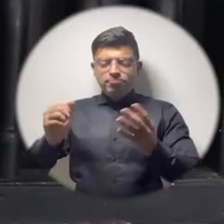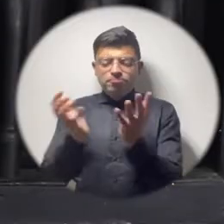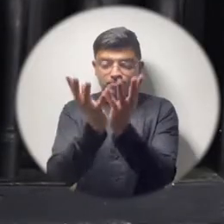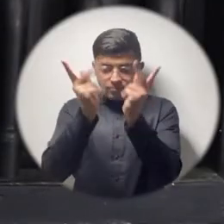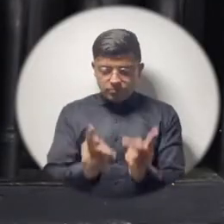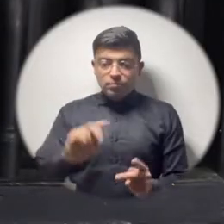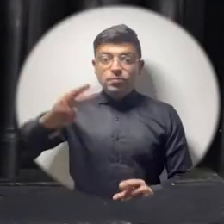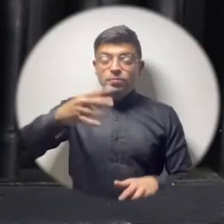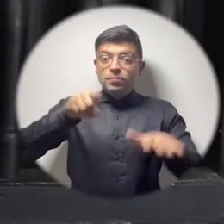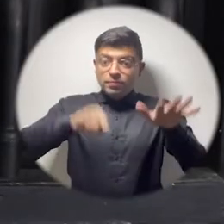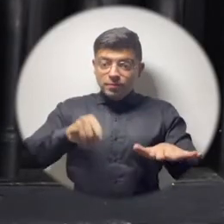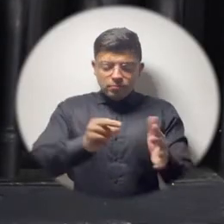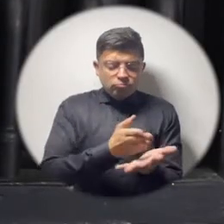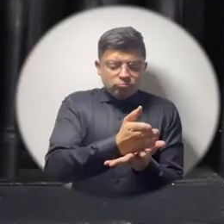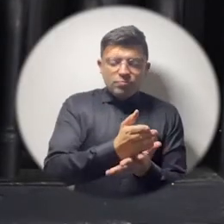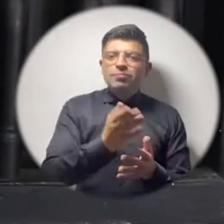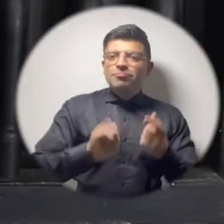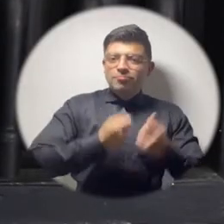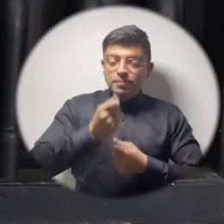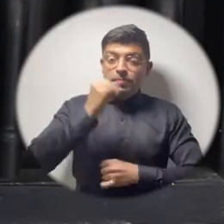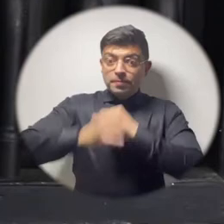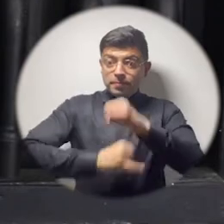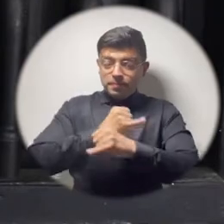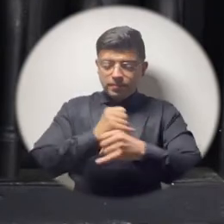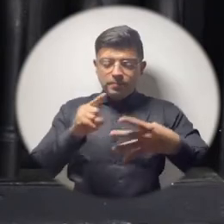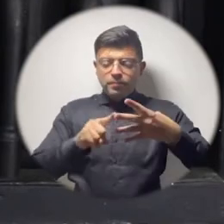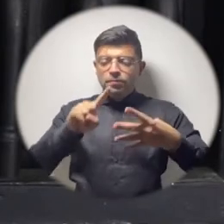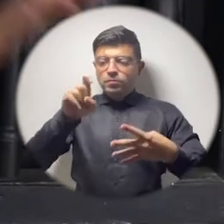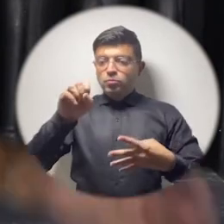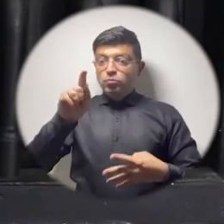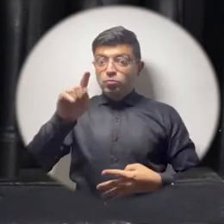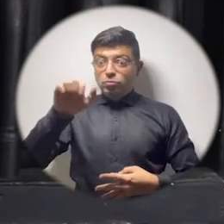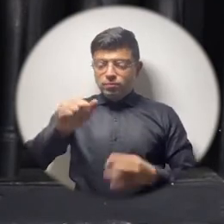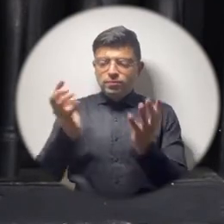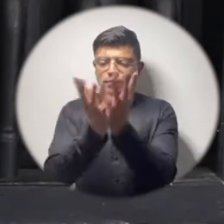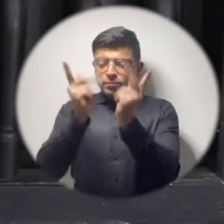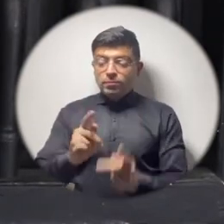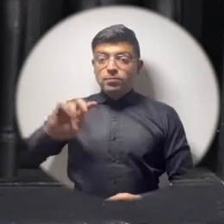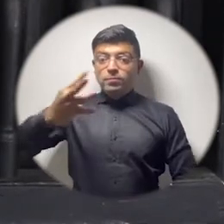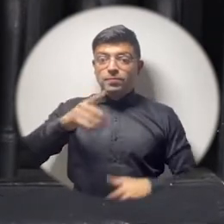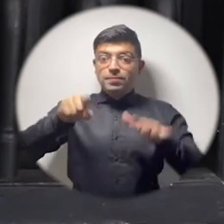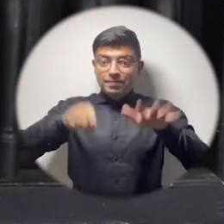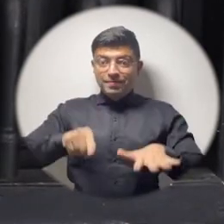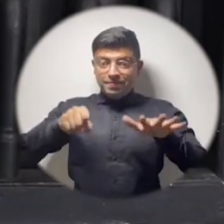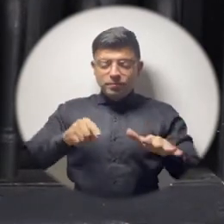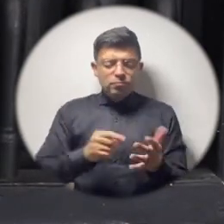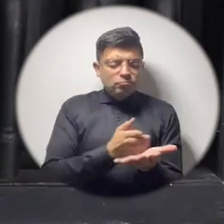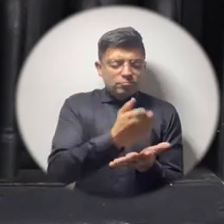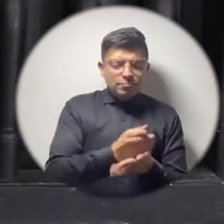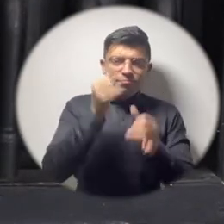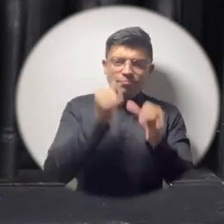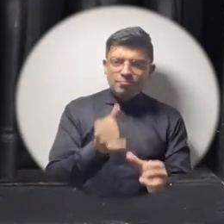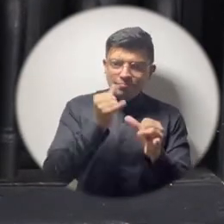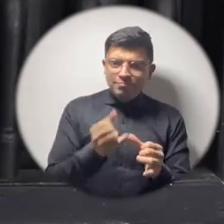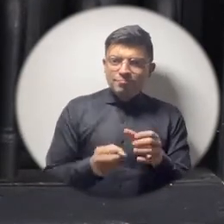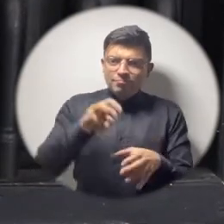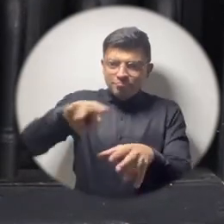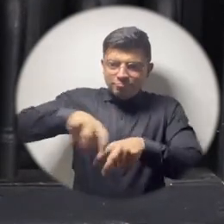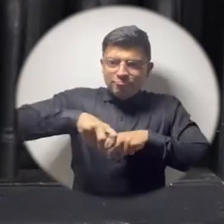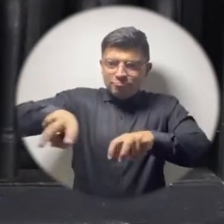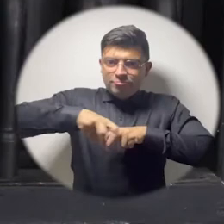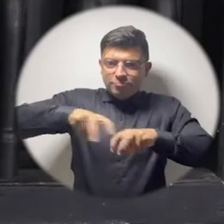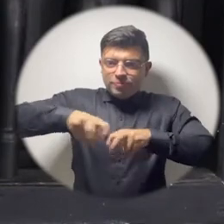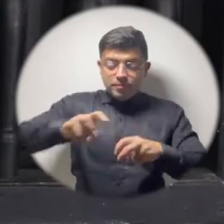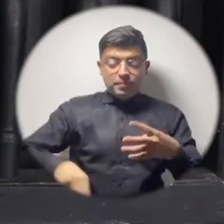Ana Carolina Cucunubá, estudiante de cuarto semestre del programa de negocios internacionales. Sofía Donado, estudiante de cuarto semestre del programa